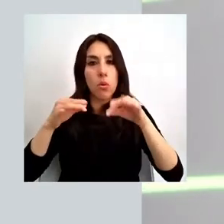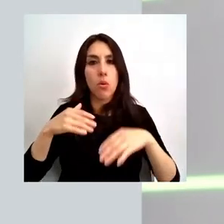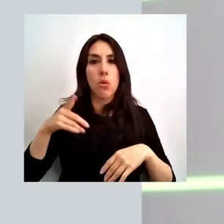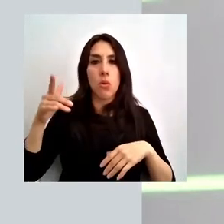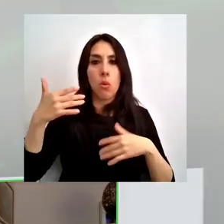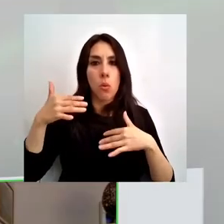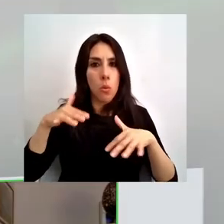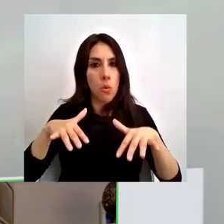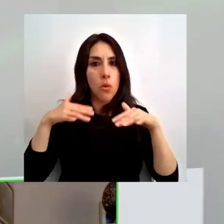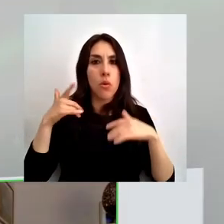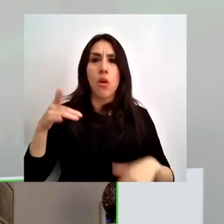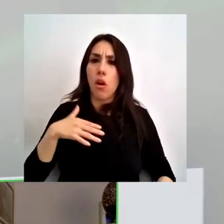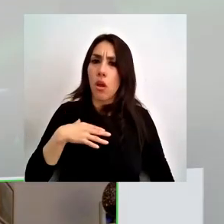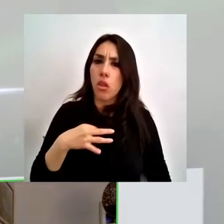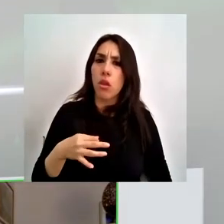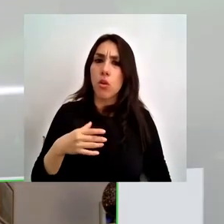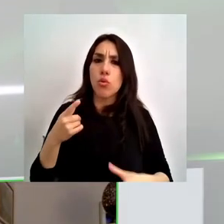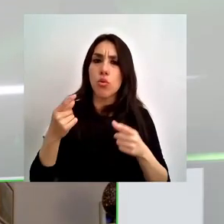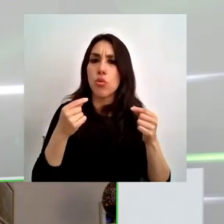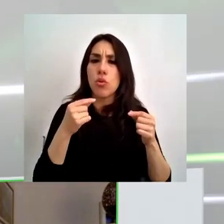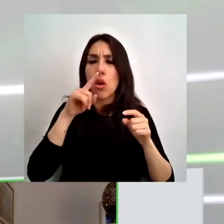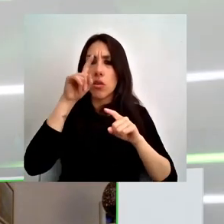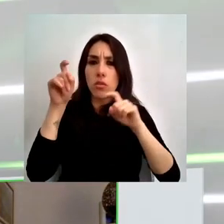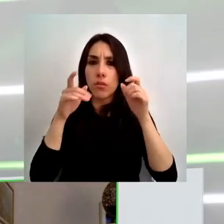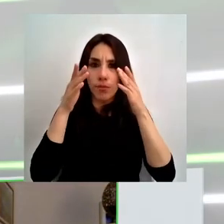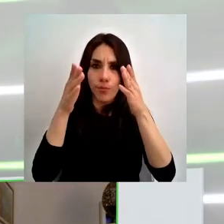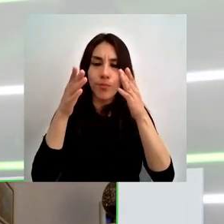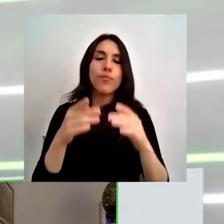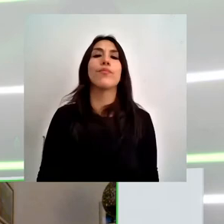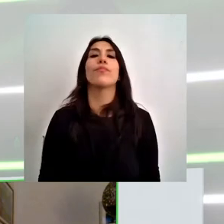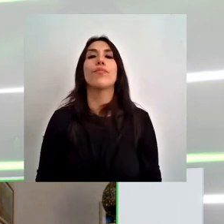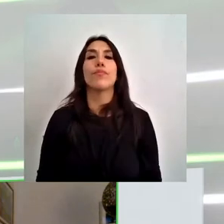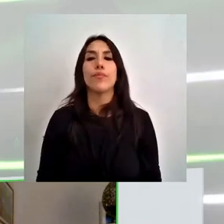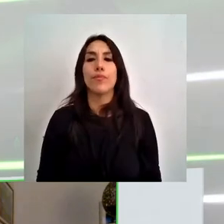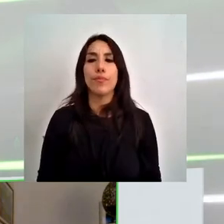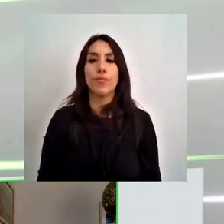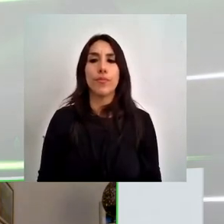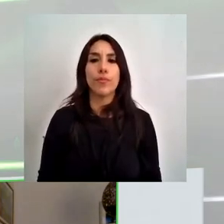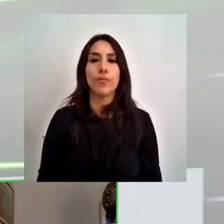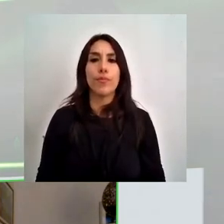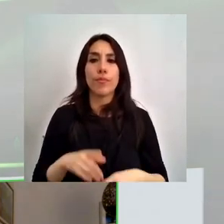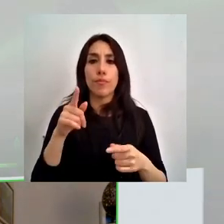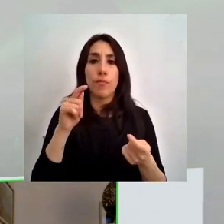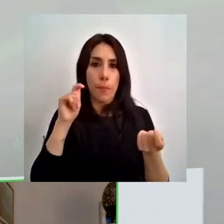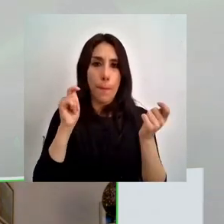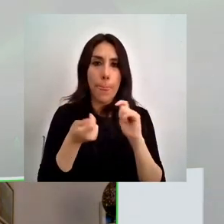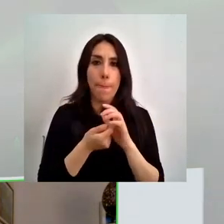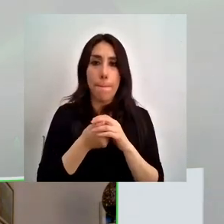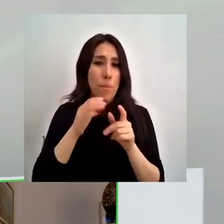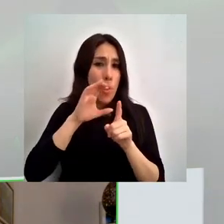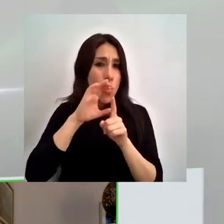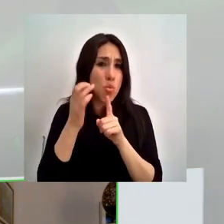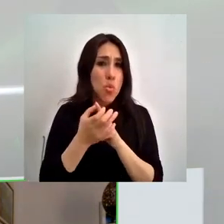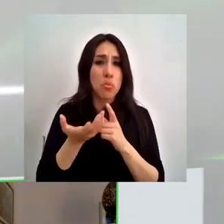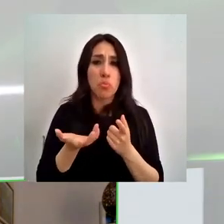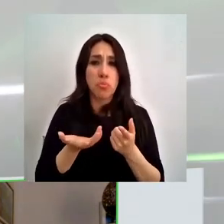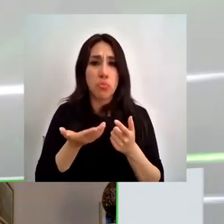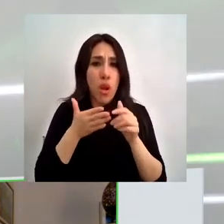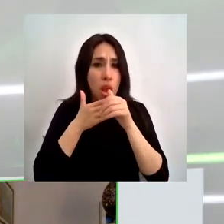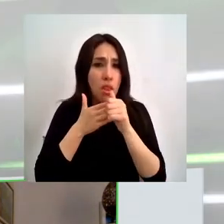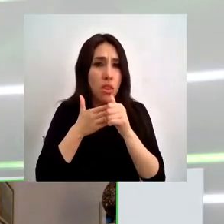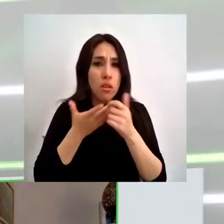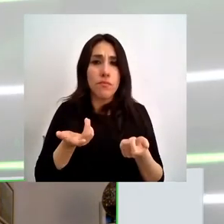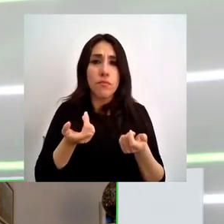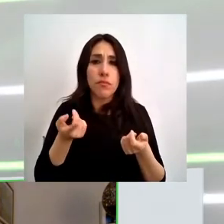preguntas en este cambio cultural que lideran desde por paul space y gracias